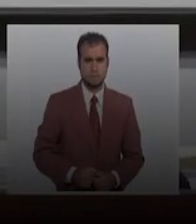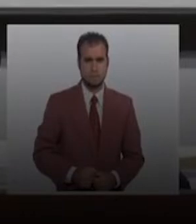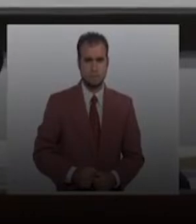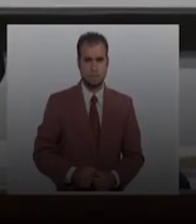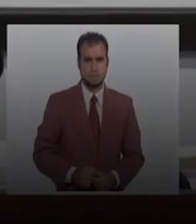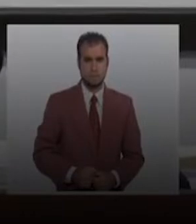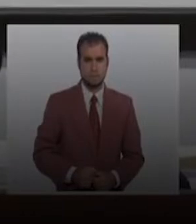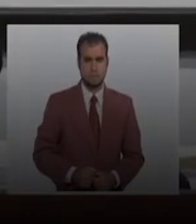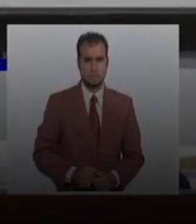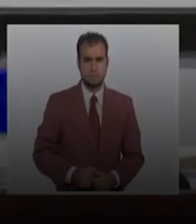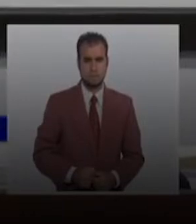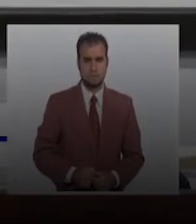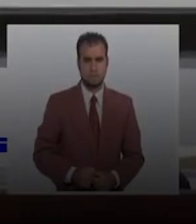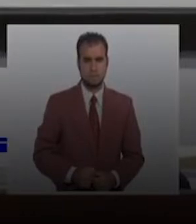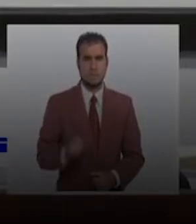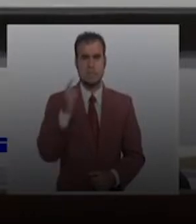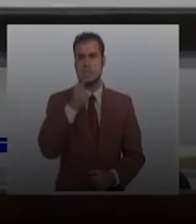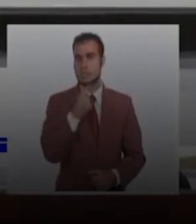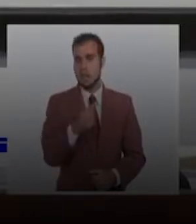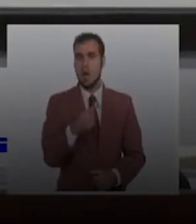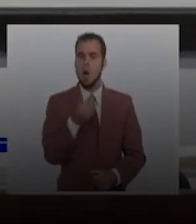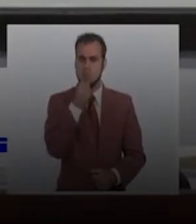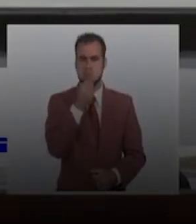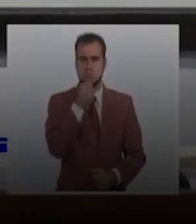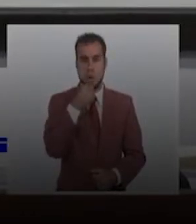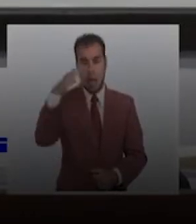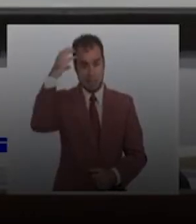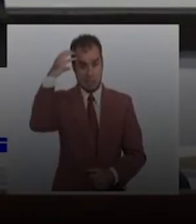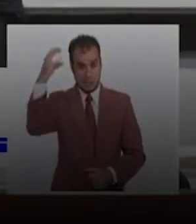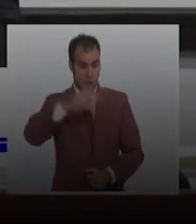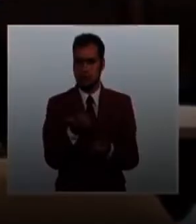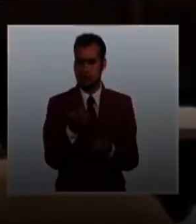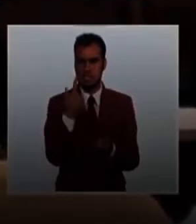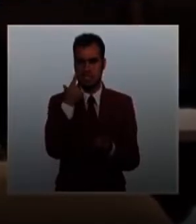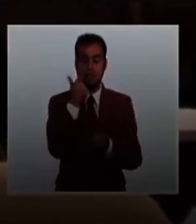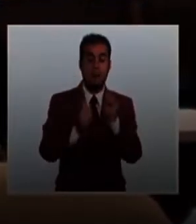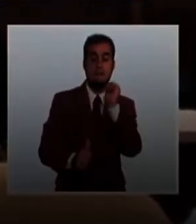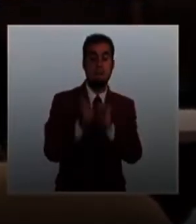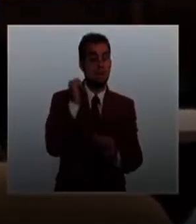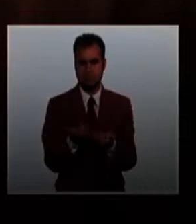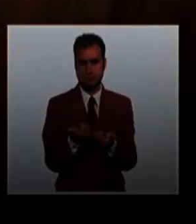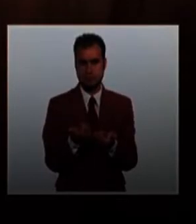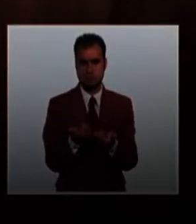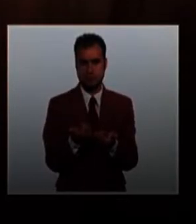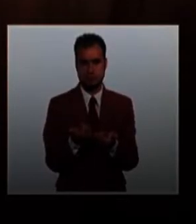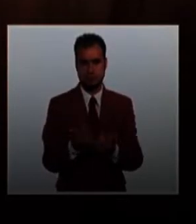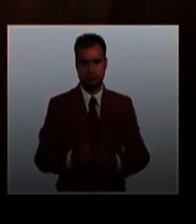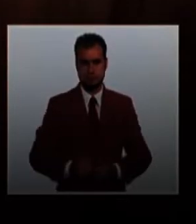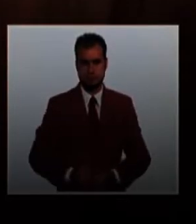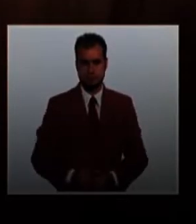Podemos tener una adecuada relación del sector estatal con el sector no estatal.